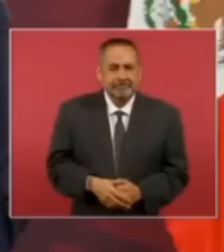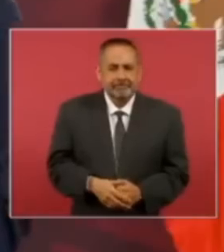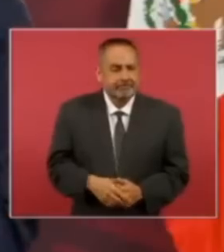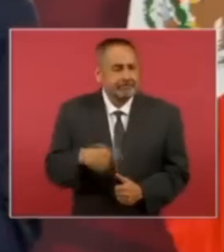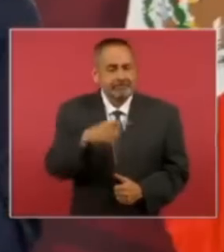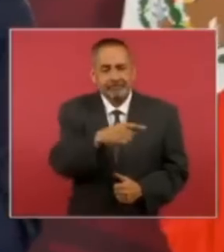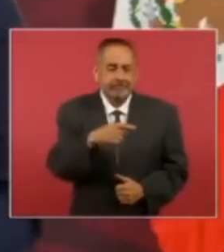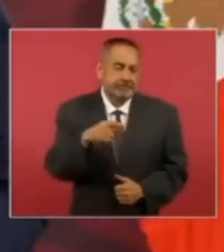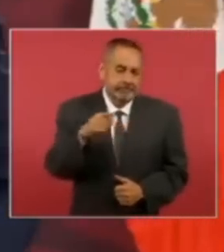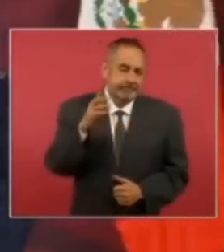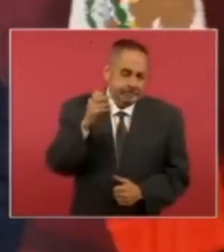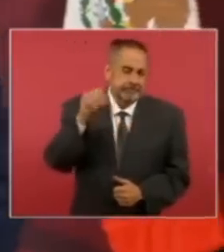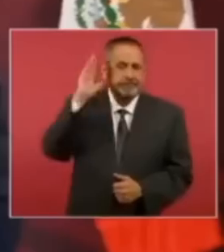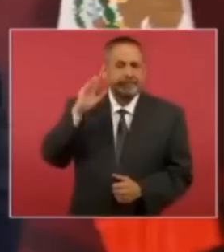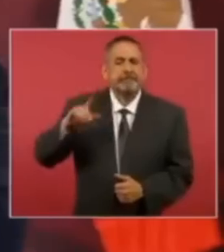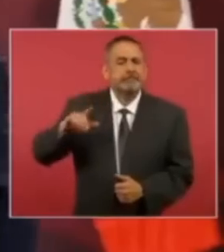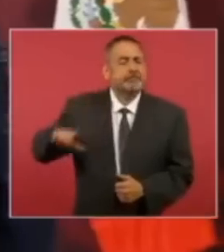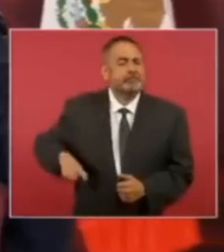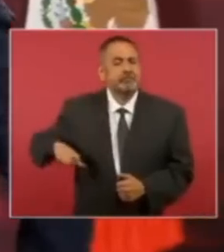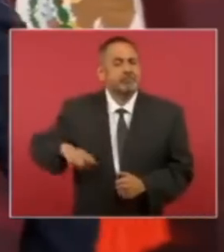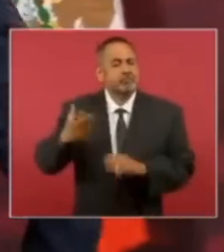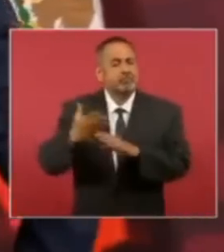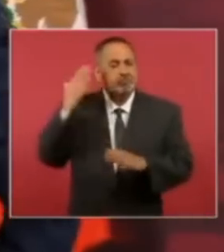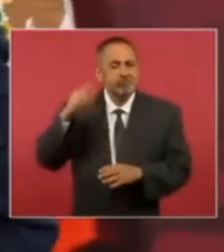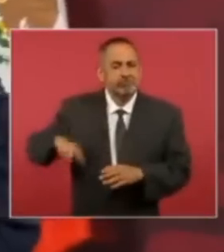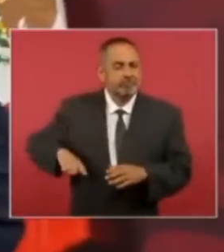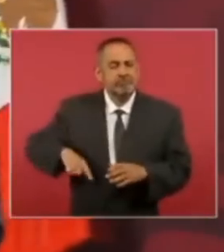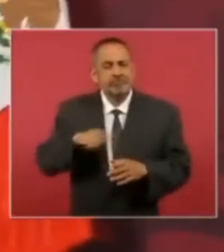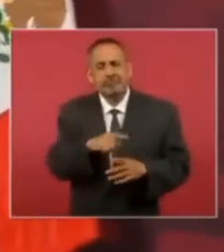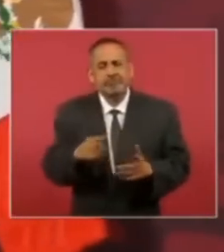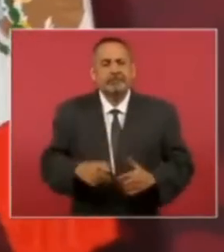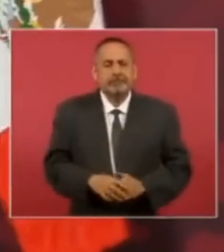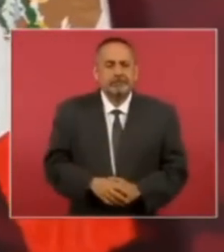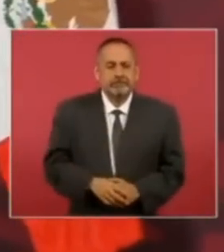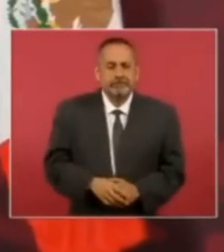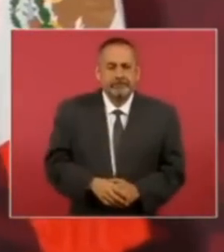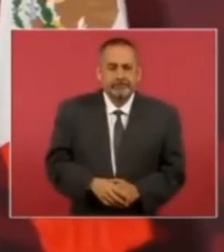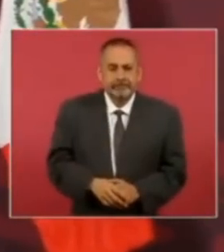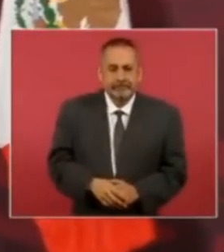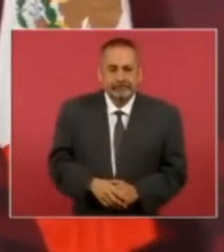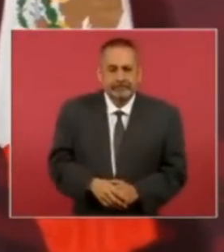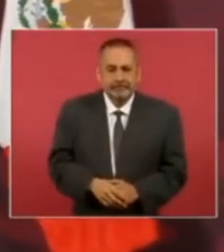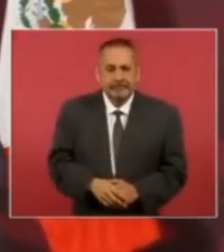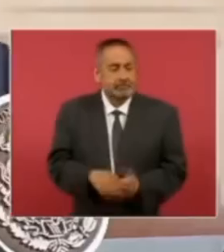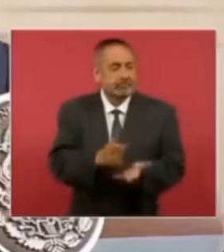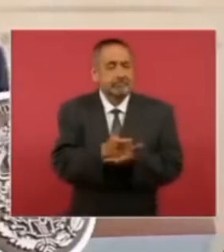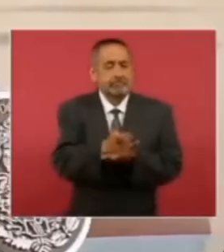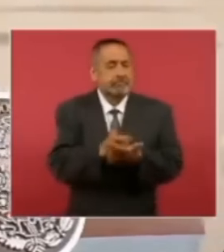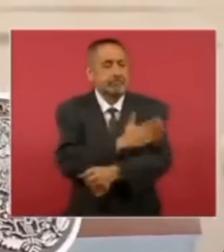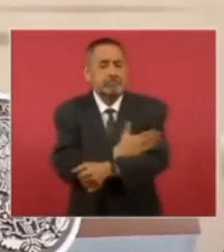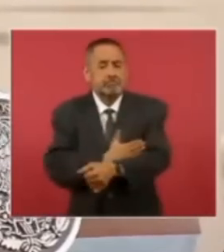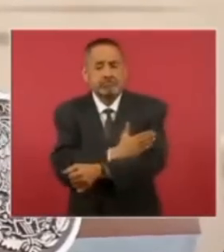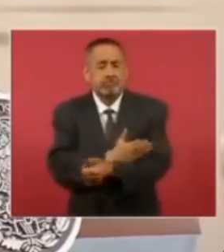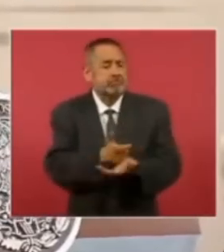organismo autónomo, entre comillas. Al escucharla no podemos creer que haya sido autónoma, porque le obedeció a